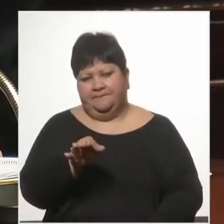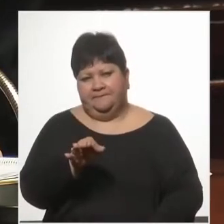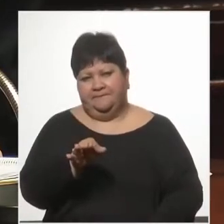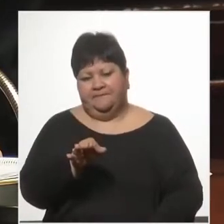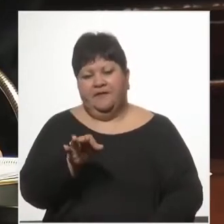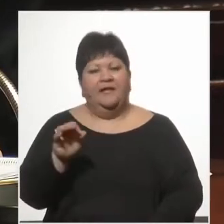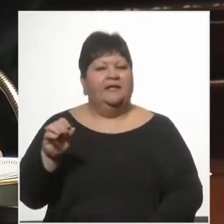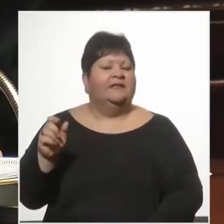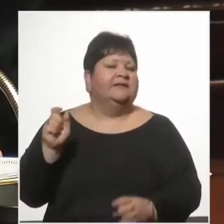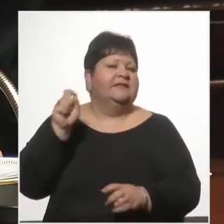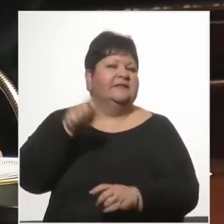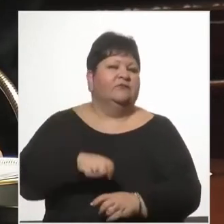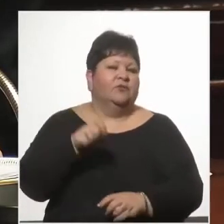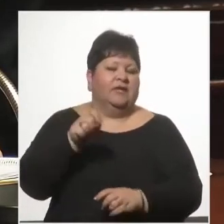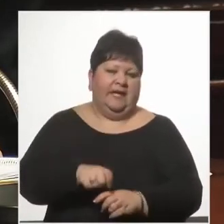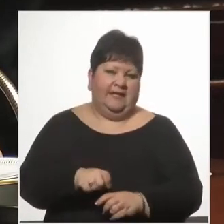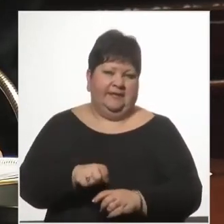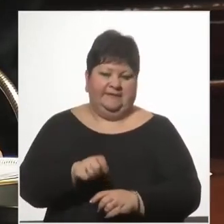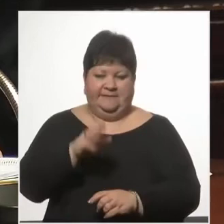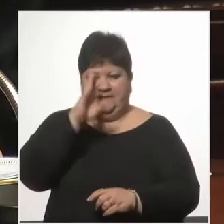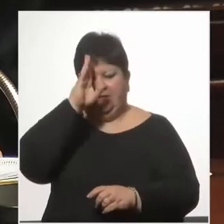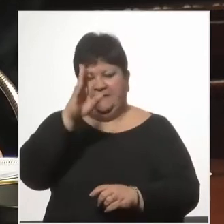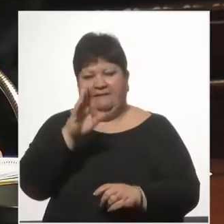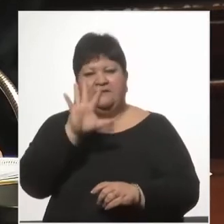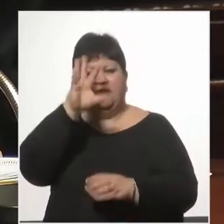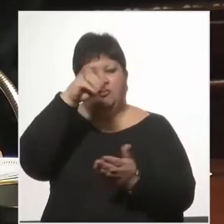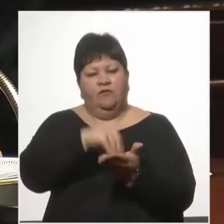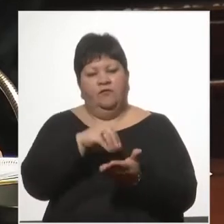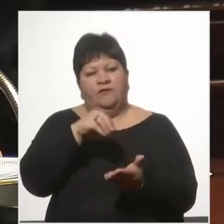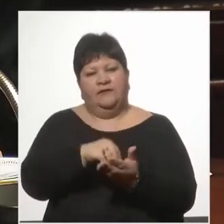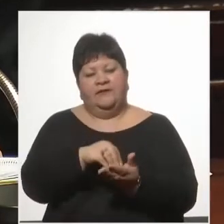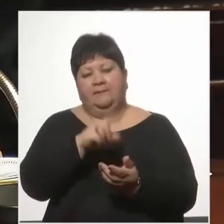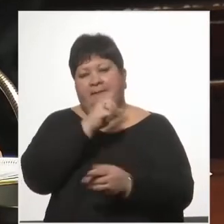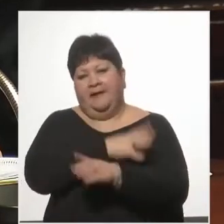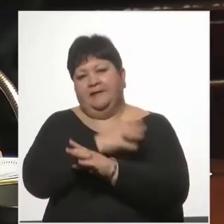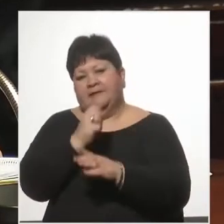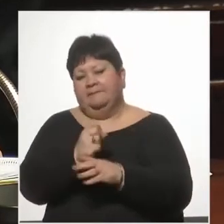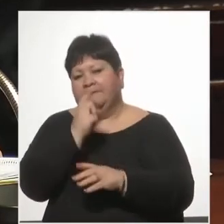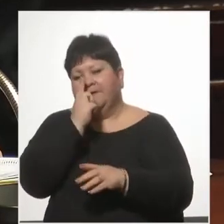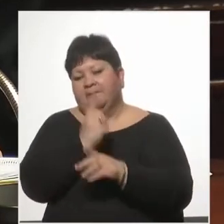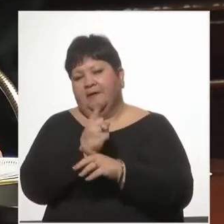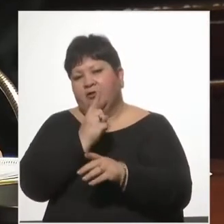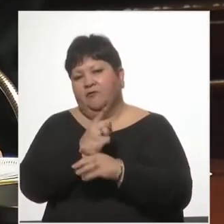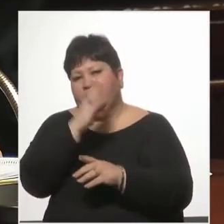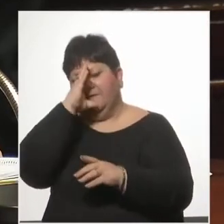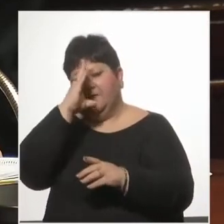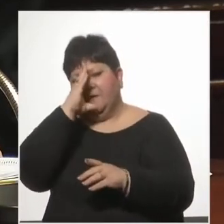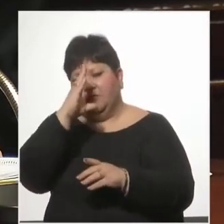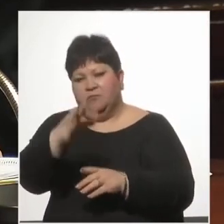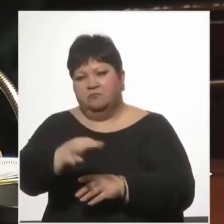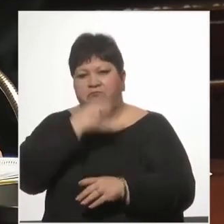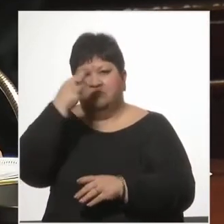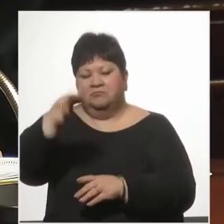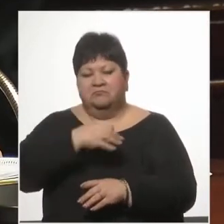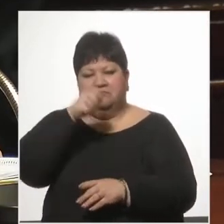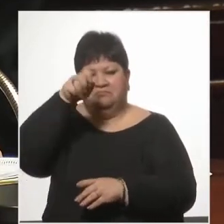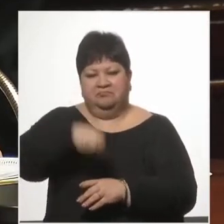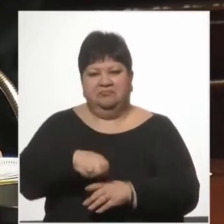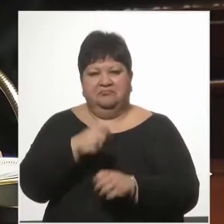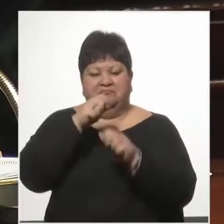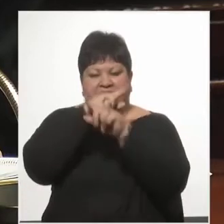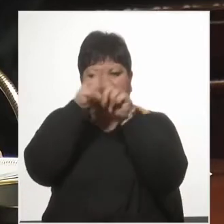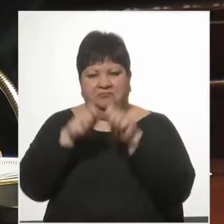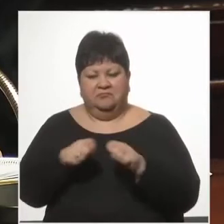El Tribunal de Alzada se reúne en 5 oportunidades, hasta que el 1 de febrero del 2019 dicta los fallos. El 13 de febrero